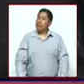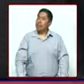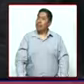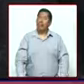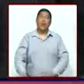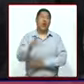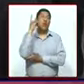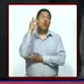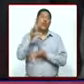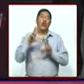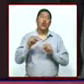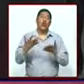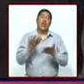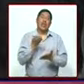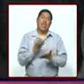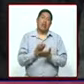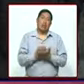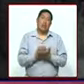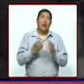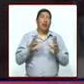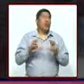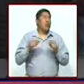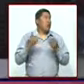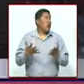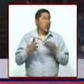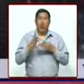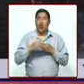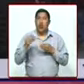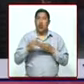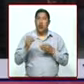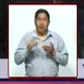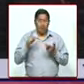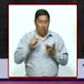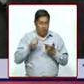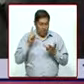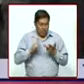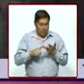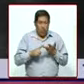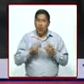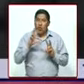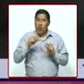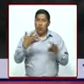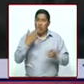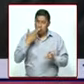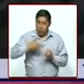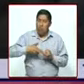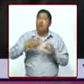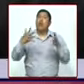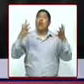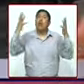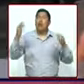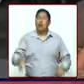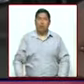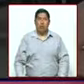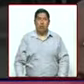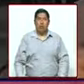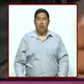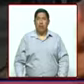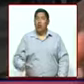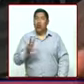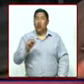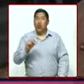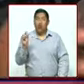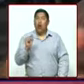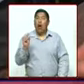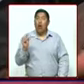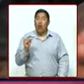Que en Bolivia no hay economía, en Bolivia no hay dólar, en Bolivia no hay combustible. Ni hay arroz, ni